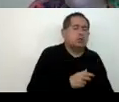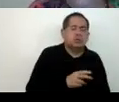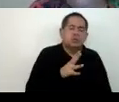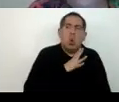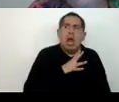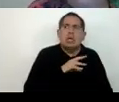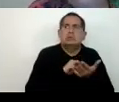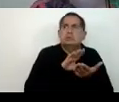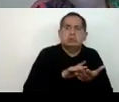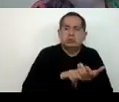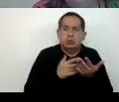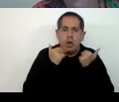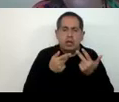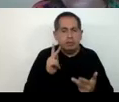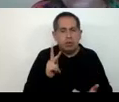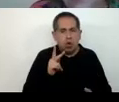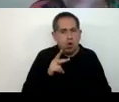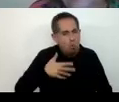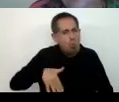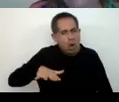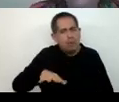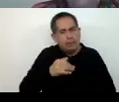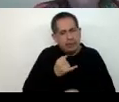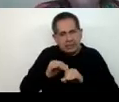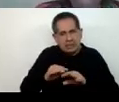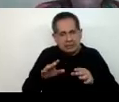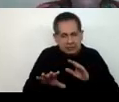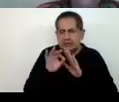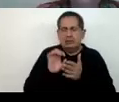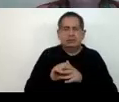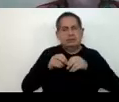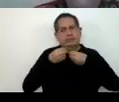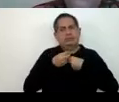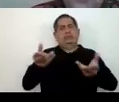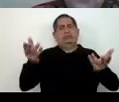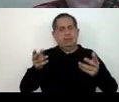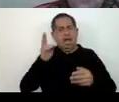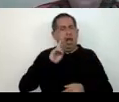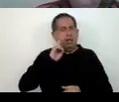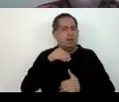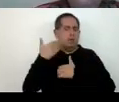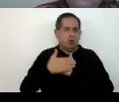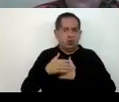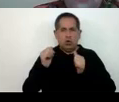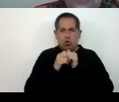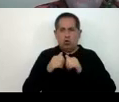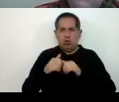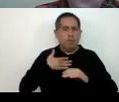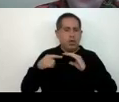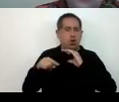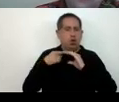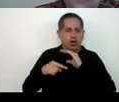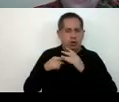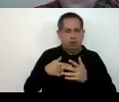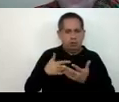documentado, no lo tengo, pero lo puedo investigar y si encuentro algo, pues con mucho gusto lo podemos ver a través de mi correo, la persona